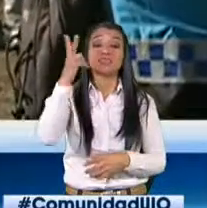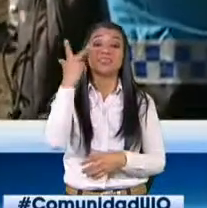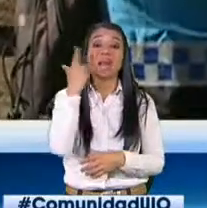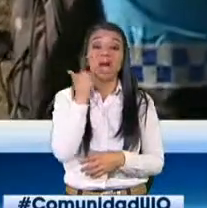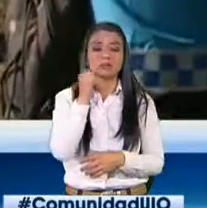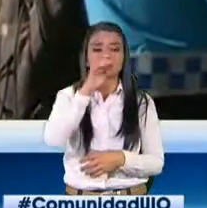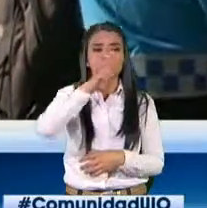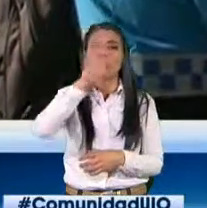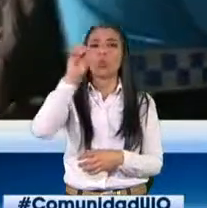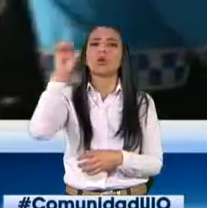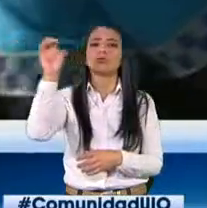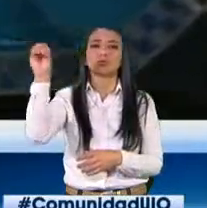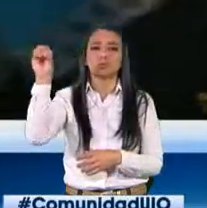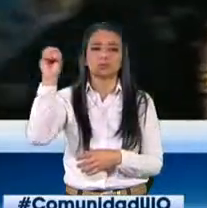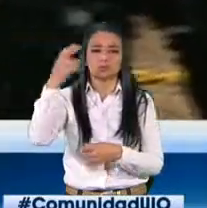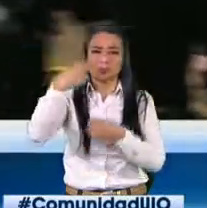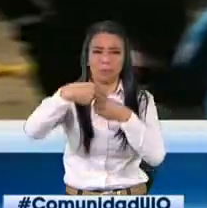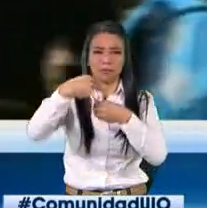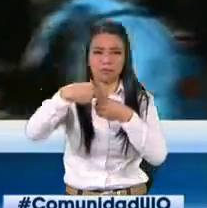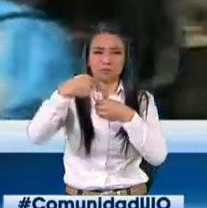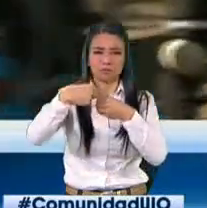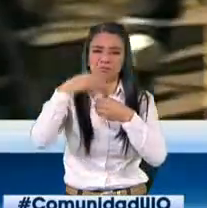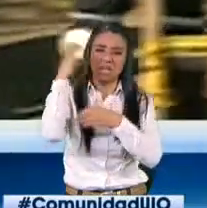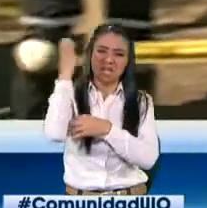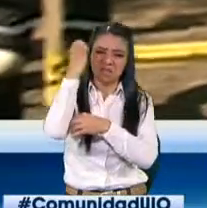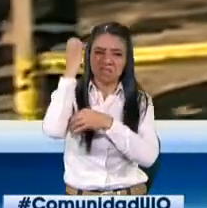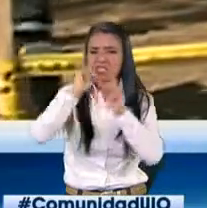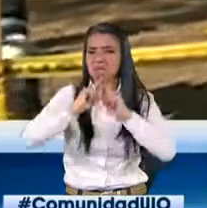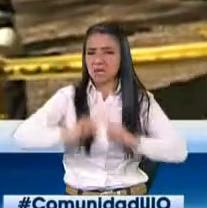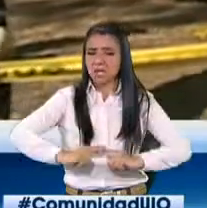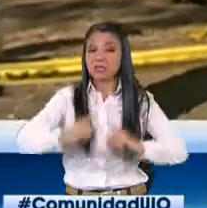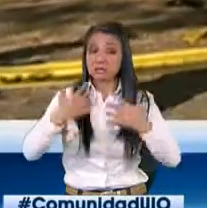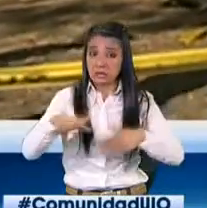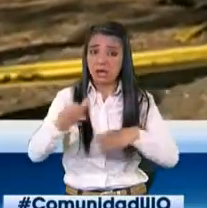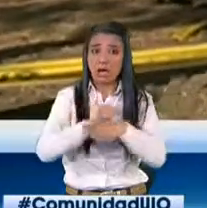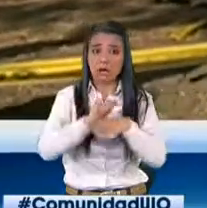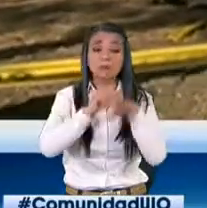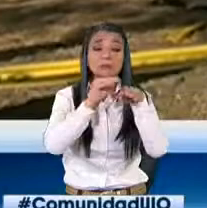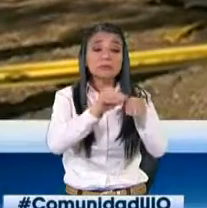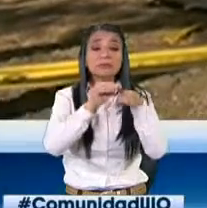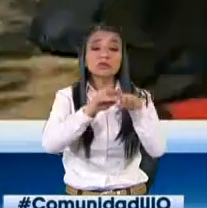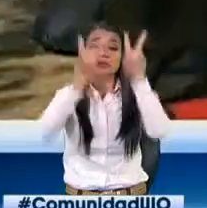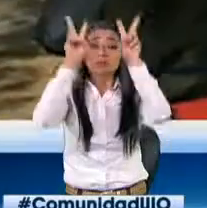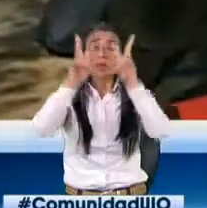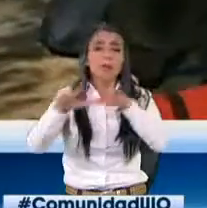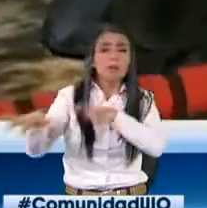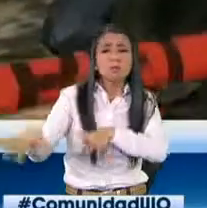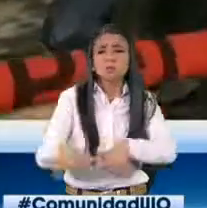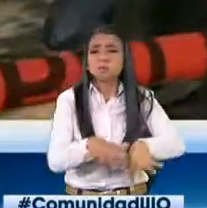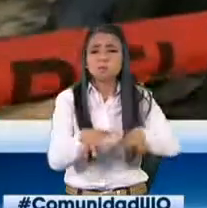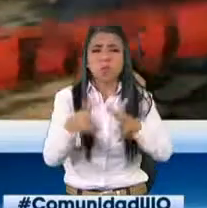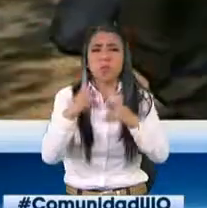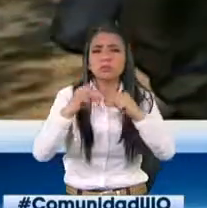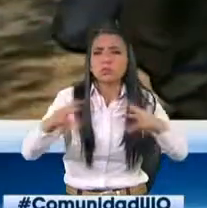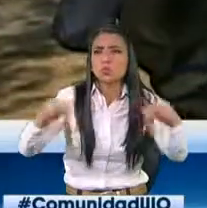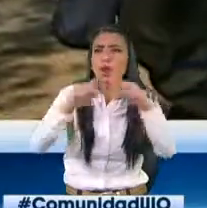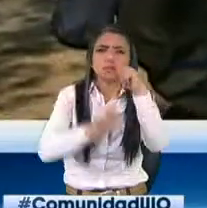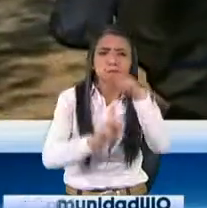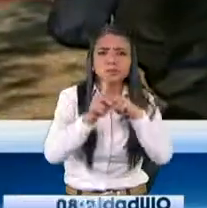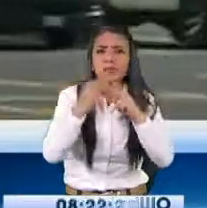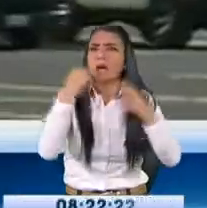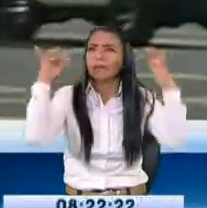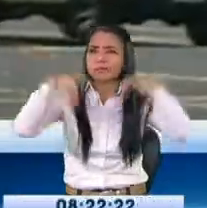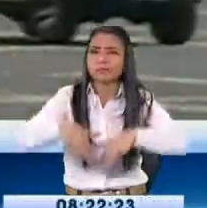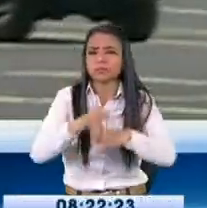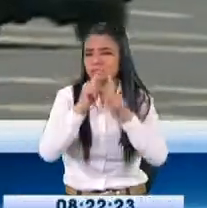400 especialistas en atenciones de emergencia se capacitaron en torno a la prevención ante desastres naturales. Y el evento terminó con un simulacro